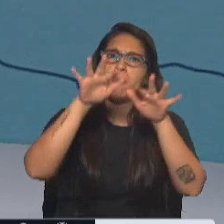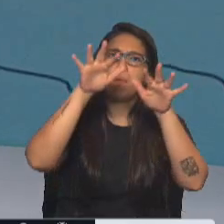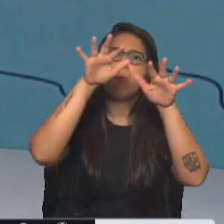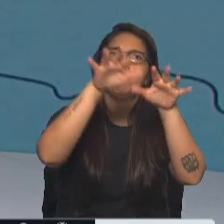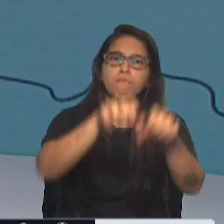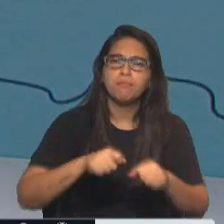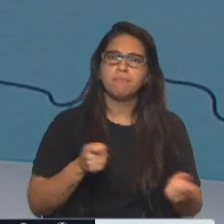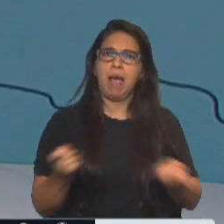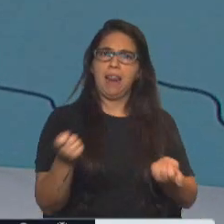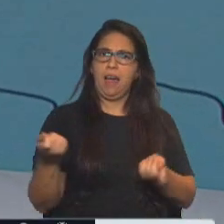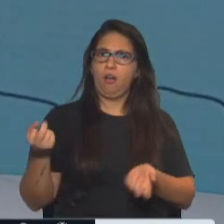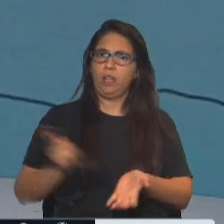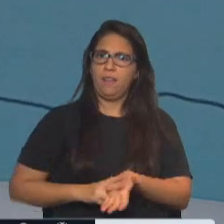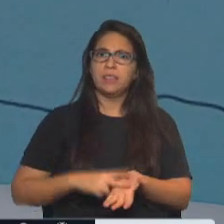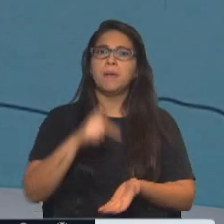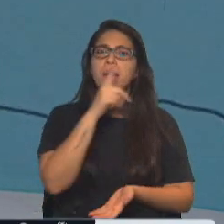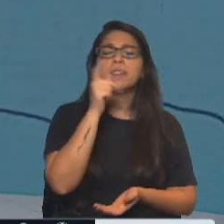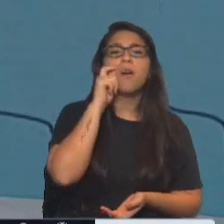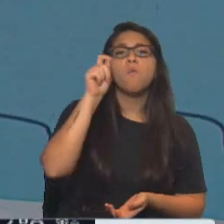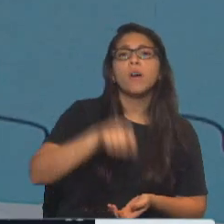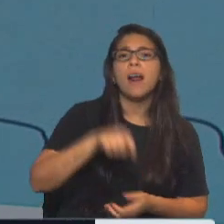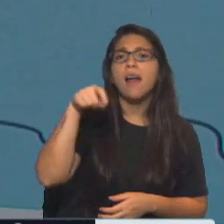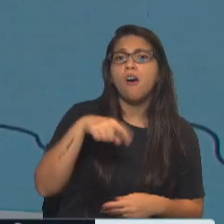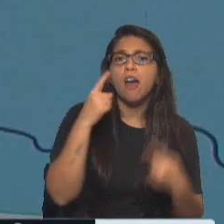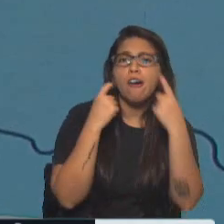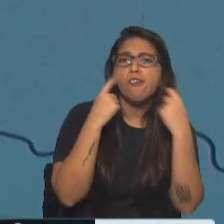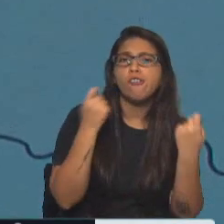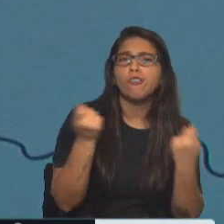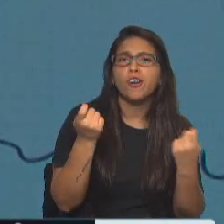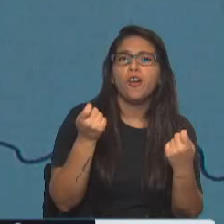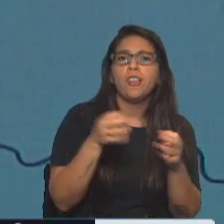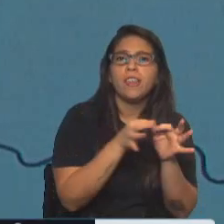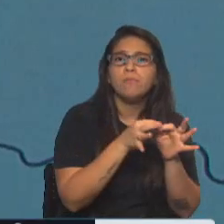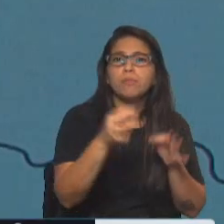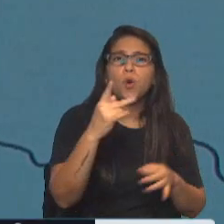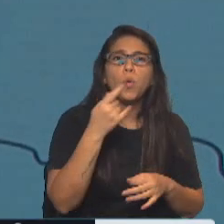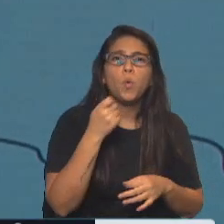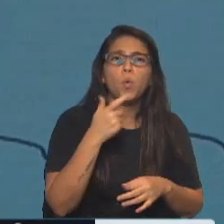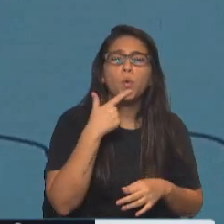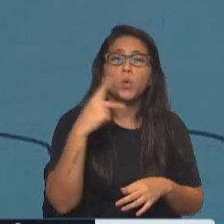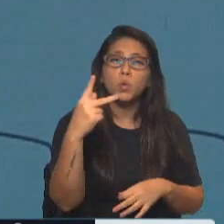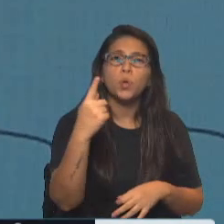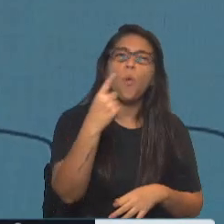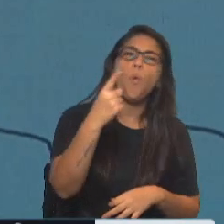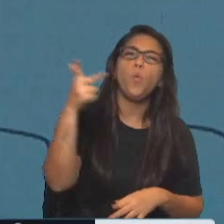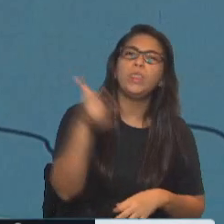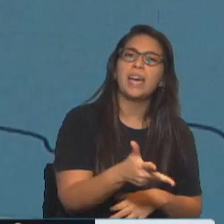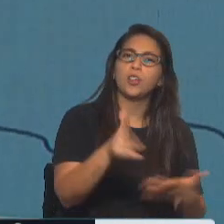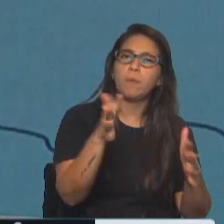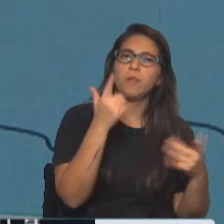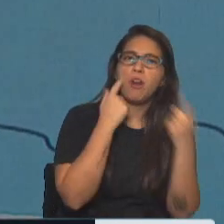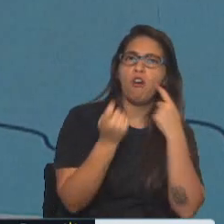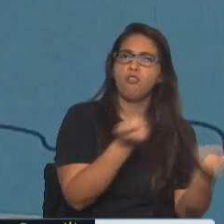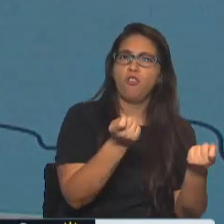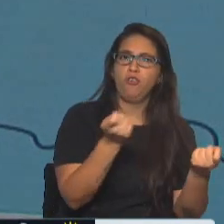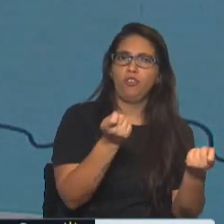se calcula que ahora Ucrania maneja o controla 1/3 de estos más de 1000 kilómetros que había logrado